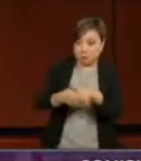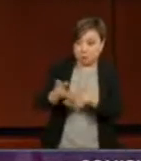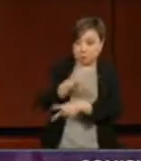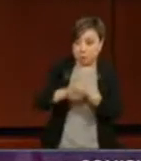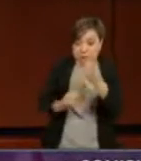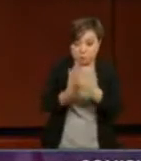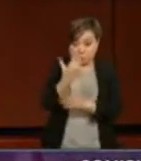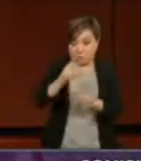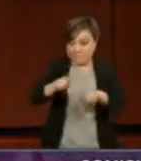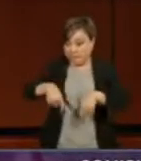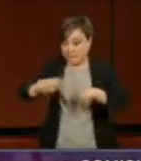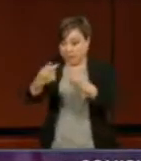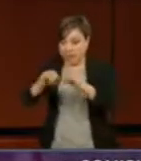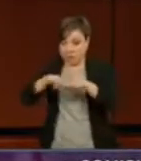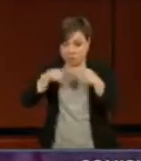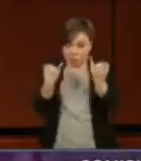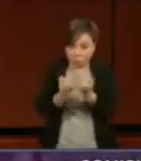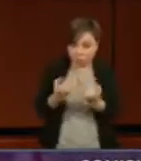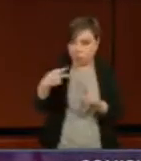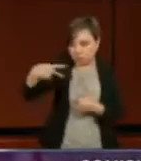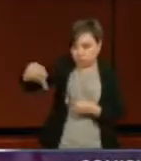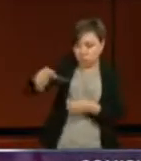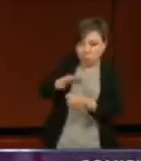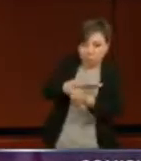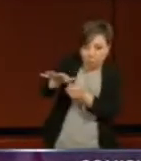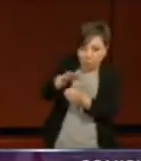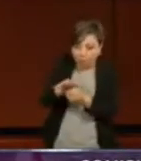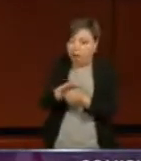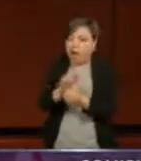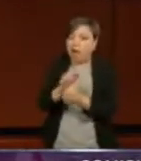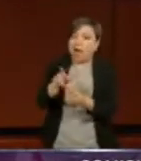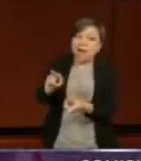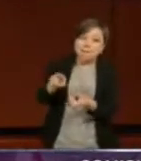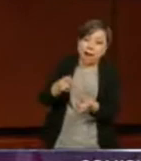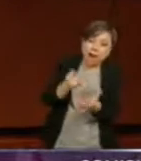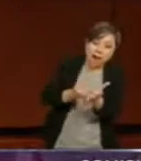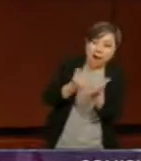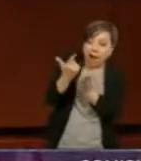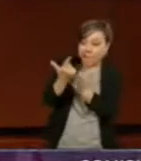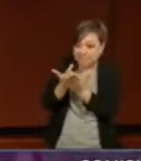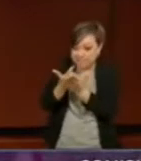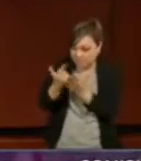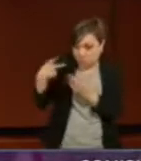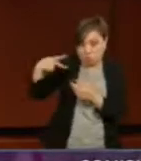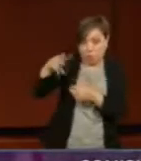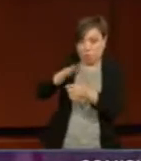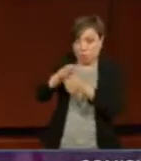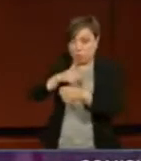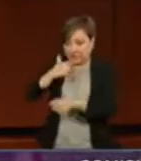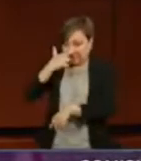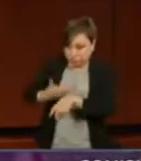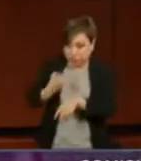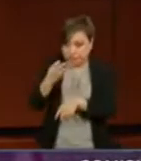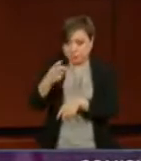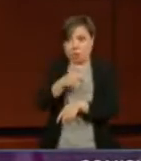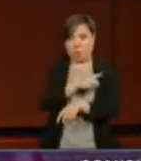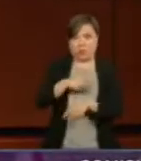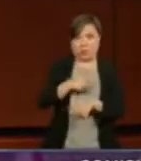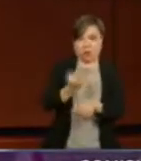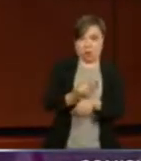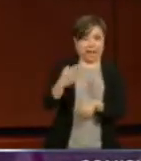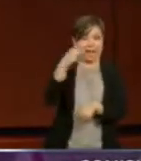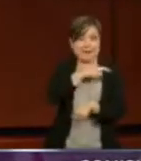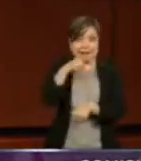corresponderá la evaluación del presupuesto y la miscelánea fiscal, entonces entenderá que realizar la ratificación mencionada en esta